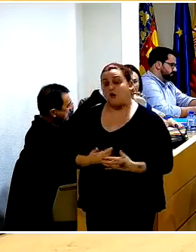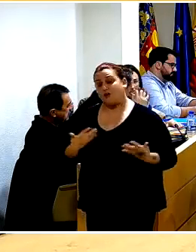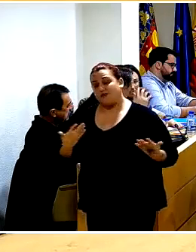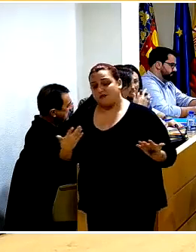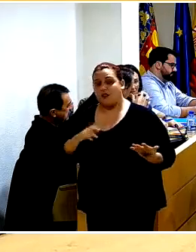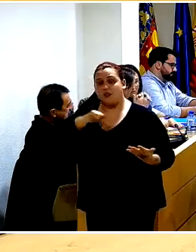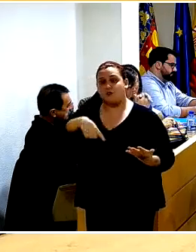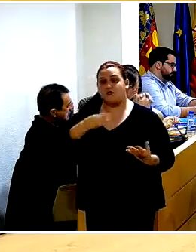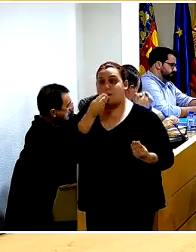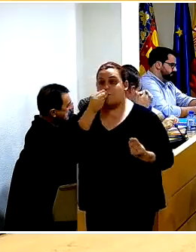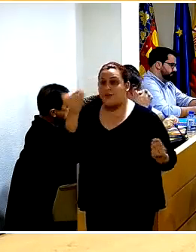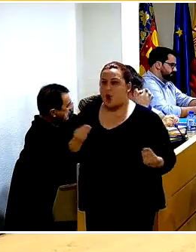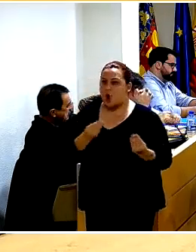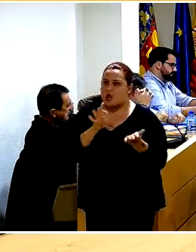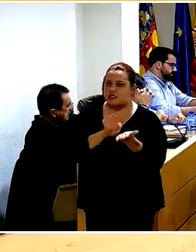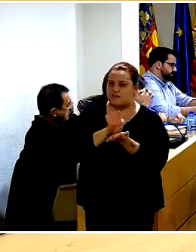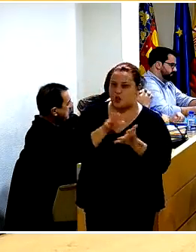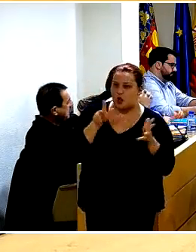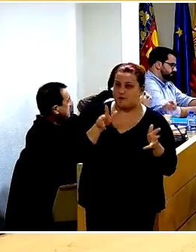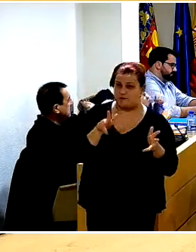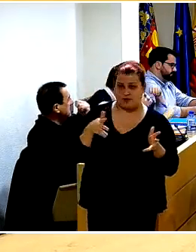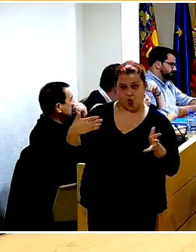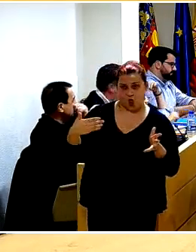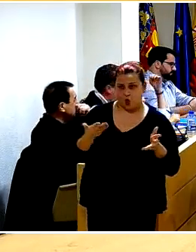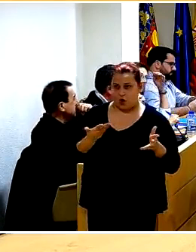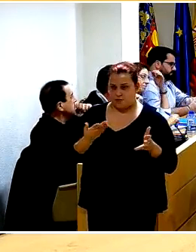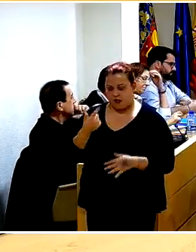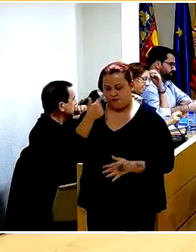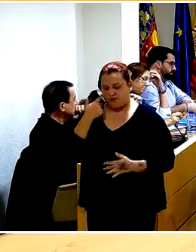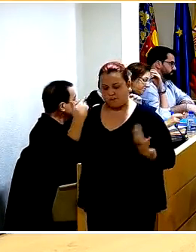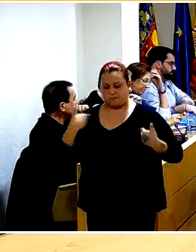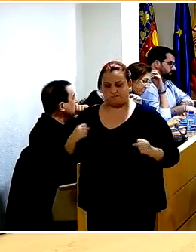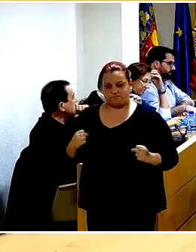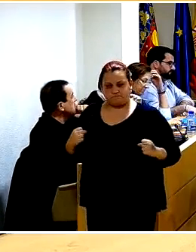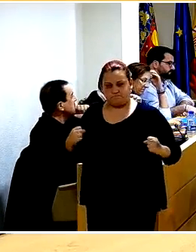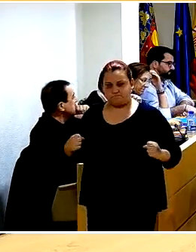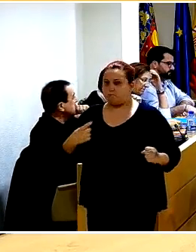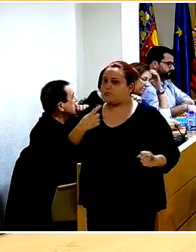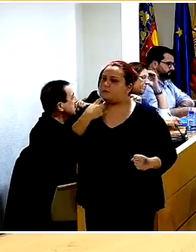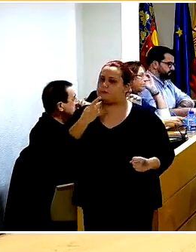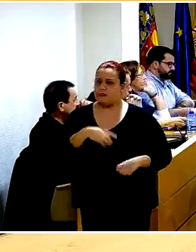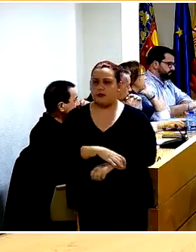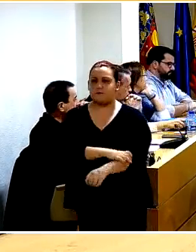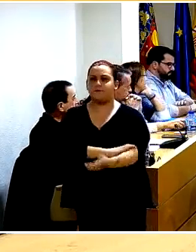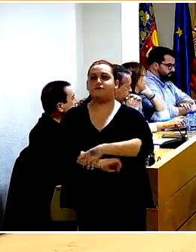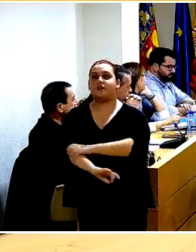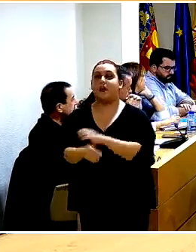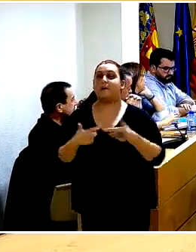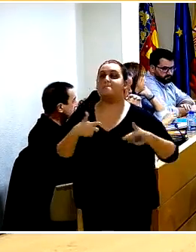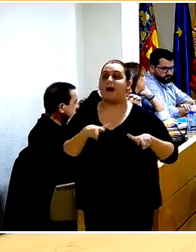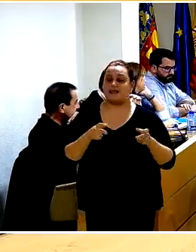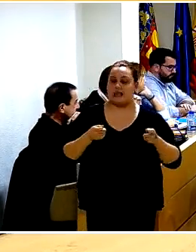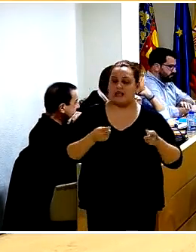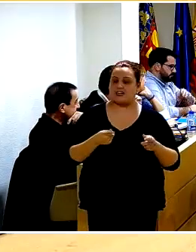no mejora necesariamente el servicio. Fíjese ustedes que ustedes han sacado pecho. Estamos hablando todavía de la parte de los gastos